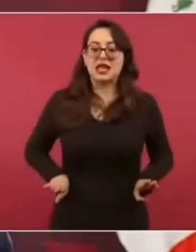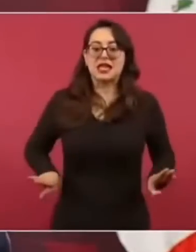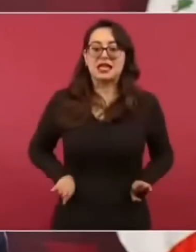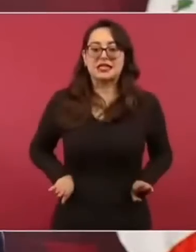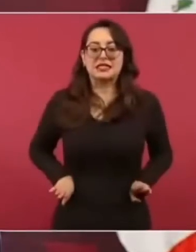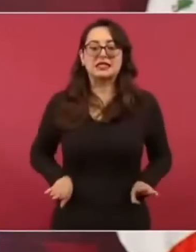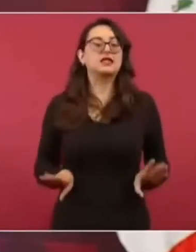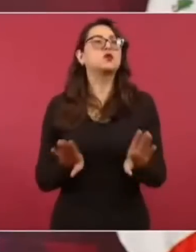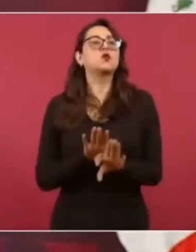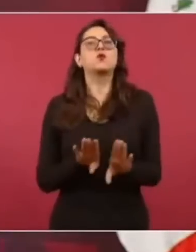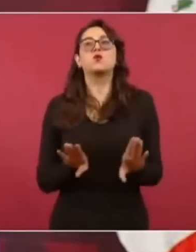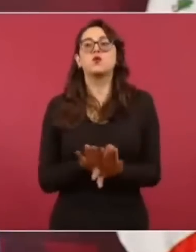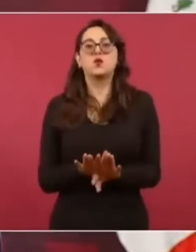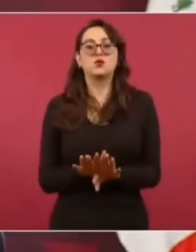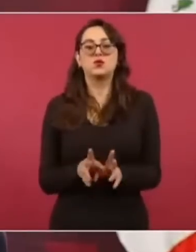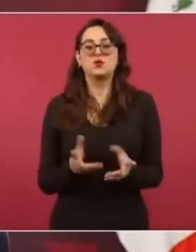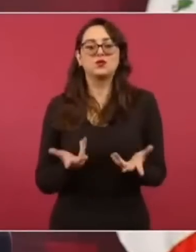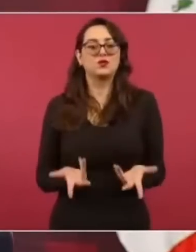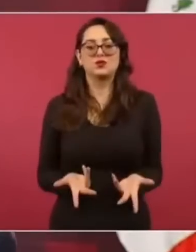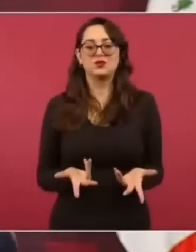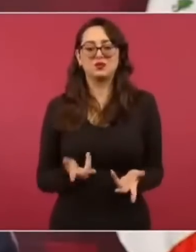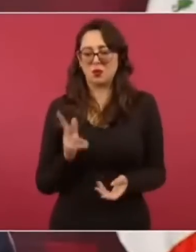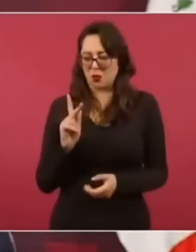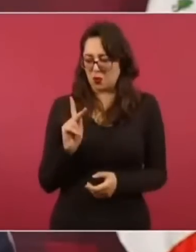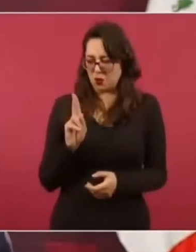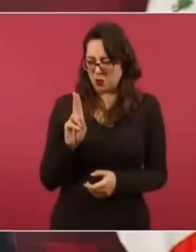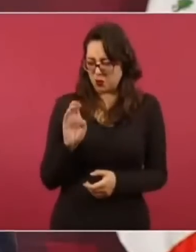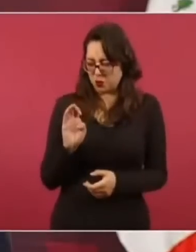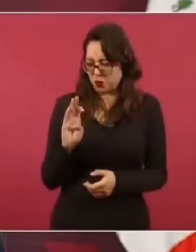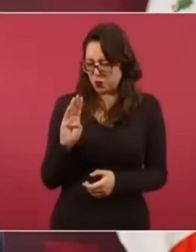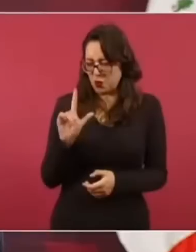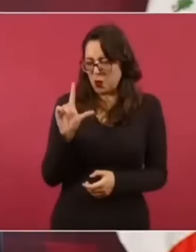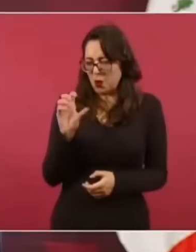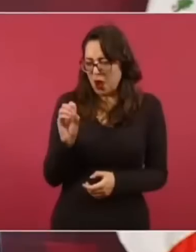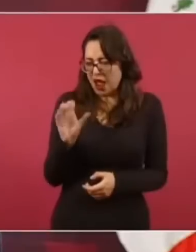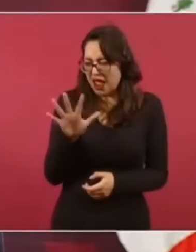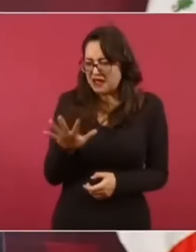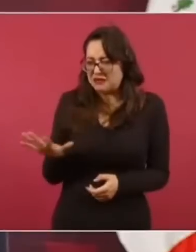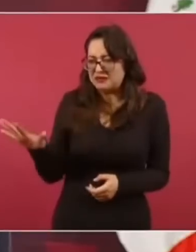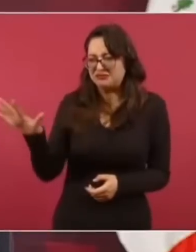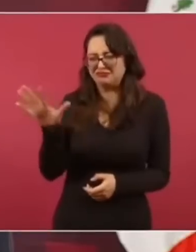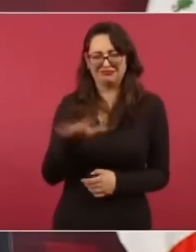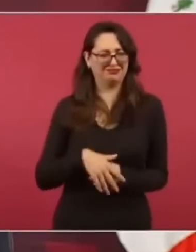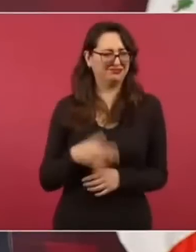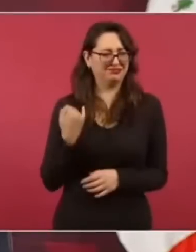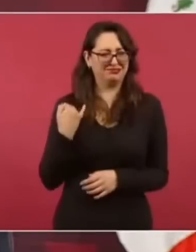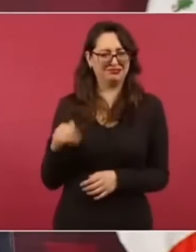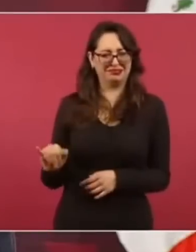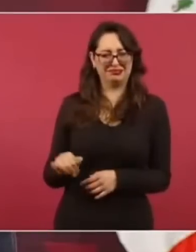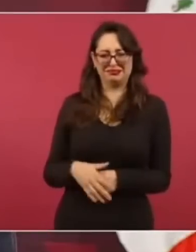no toman en cuenta al pueblo. Para ellos no existe el pueblo.